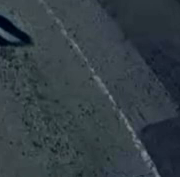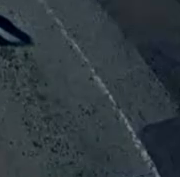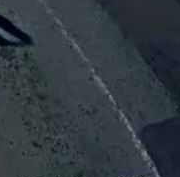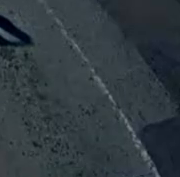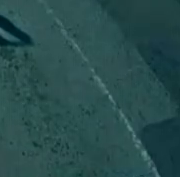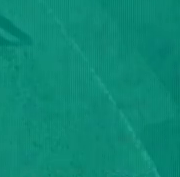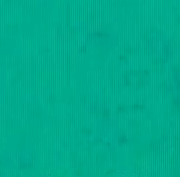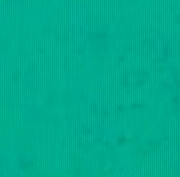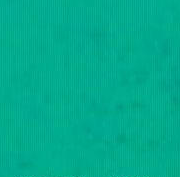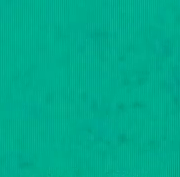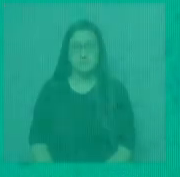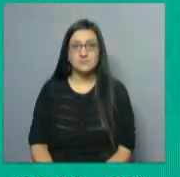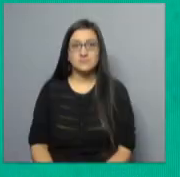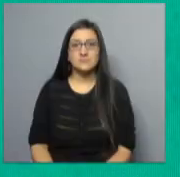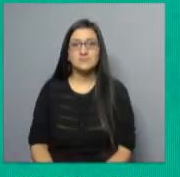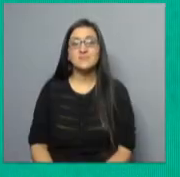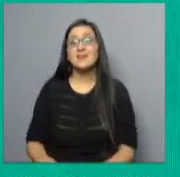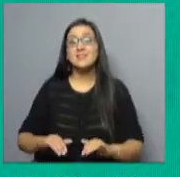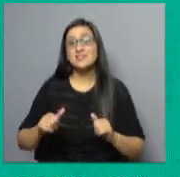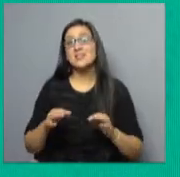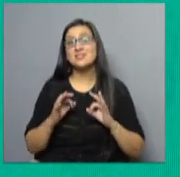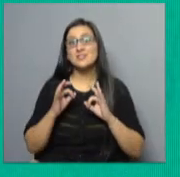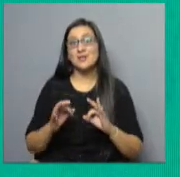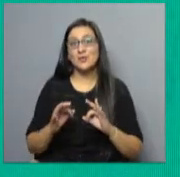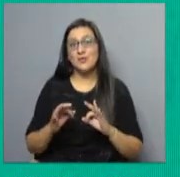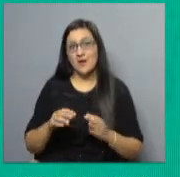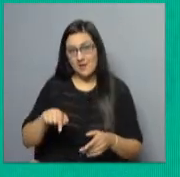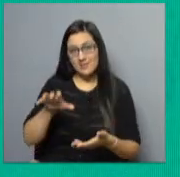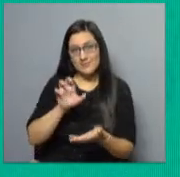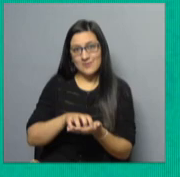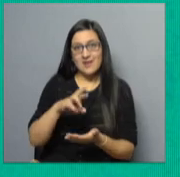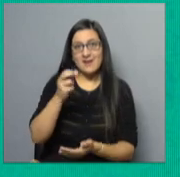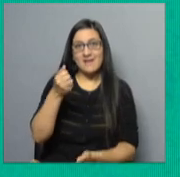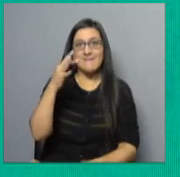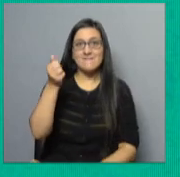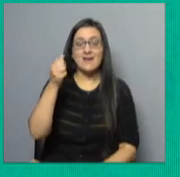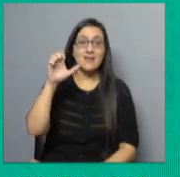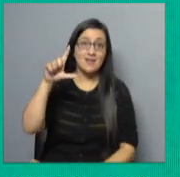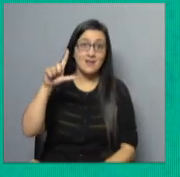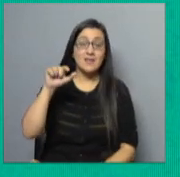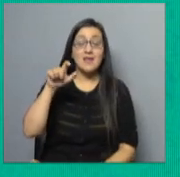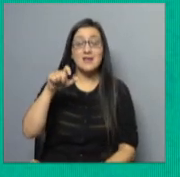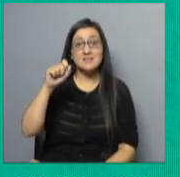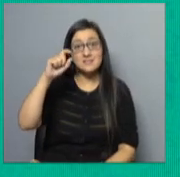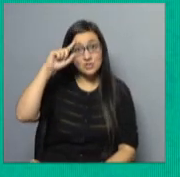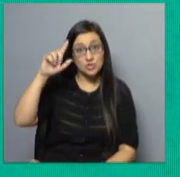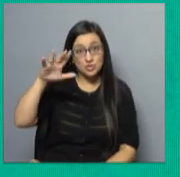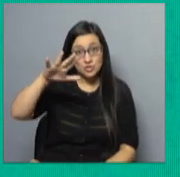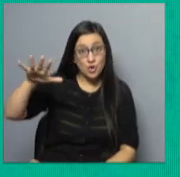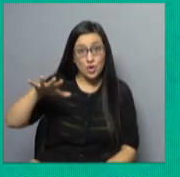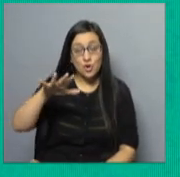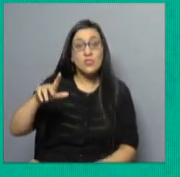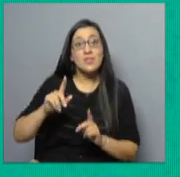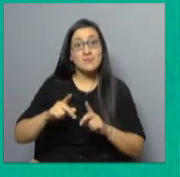tú está con nosotros en estudio rafael paternáin quien es el sociólogo es además